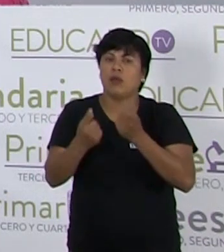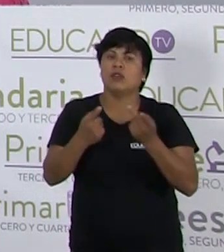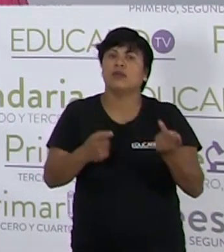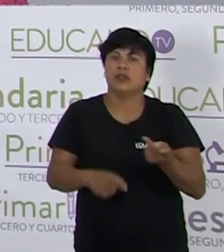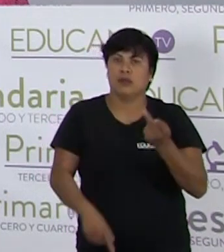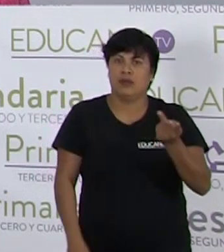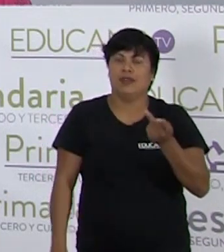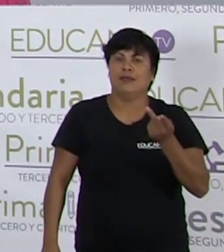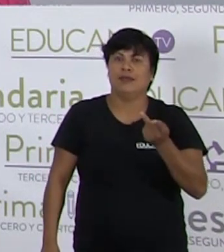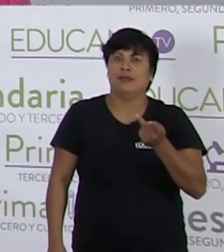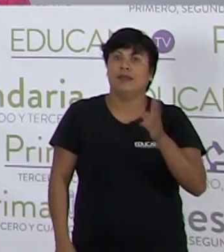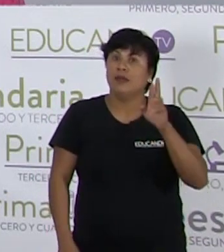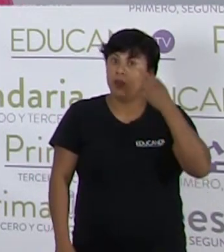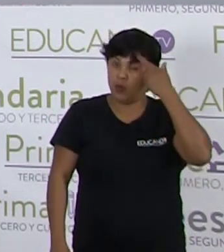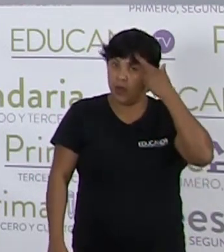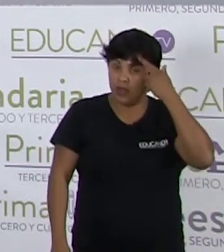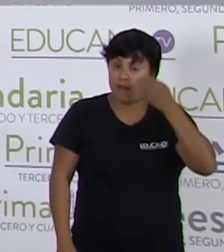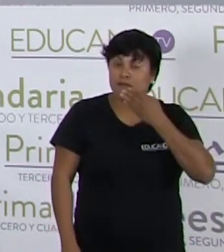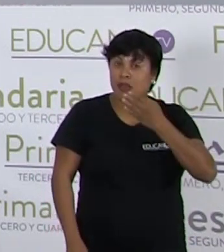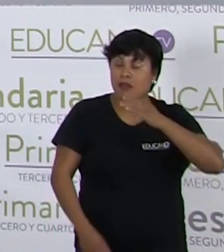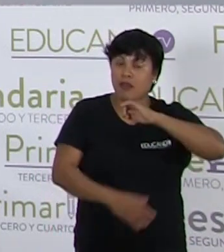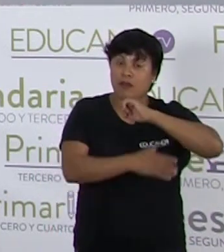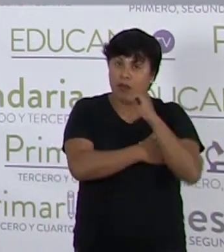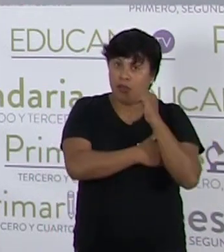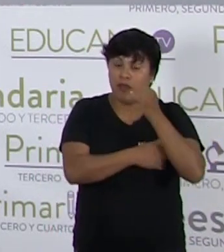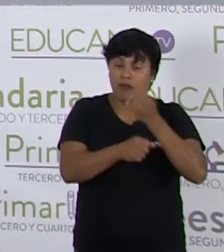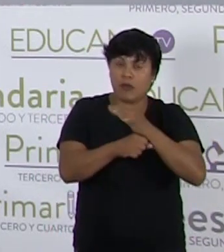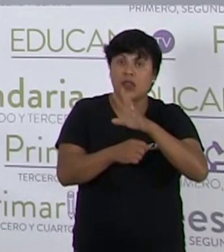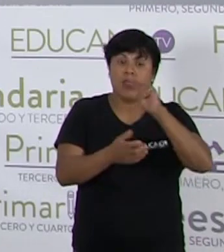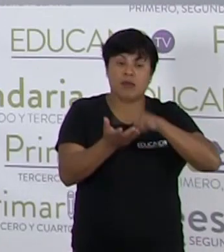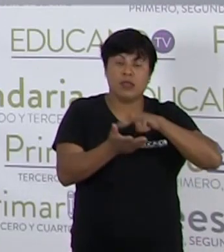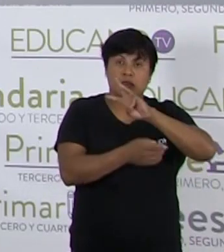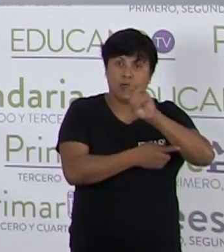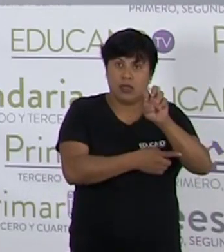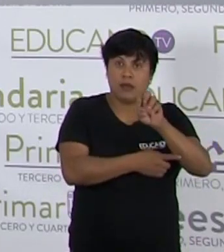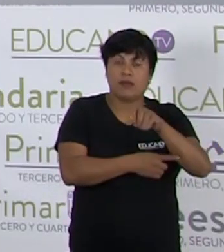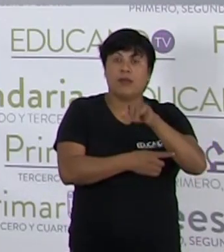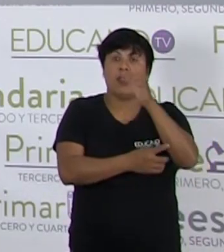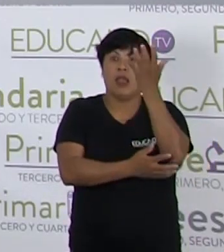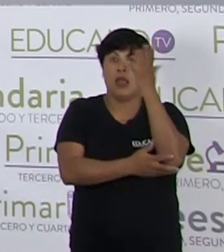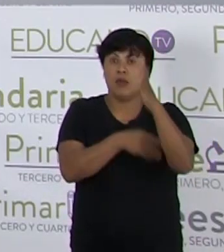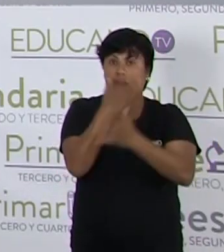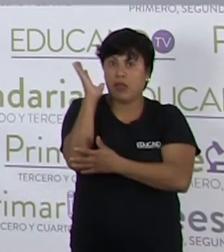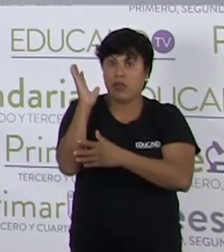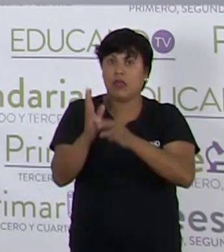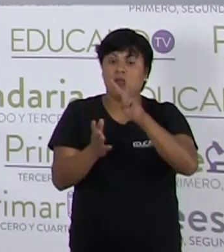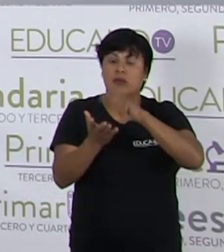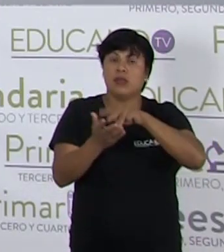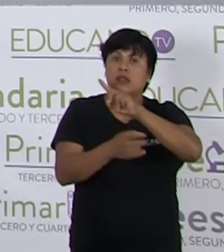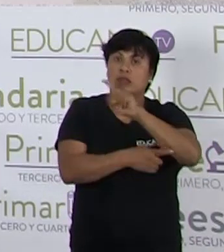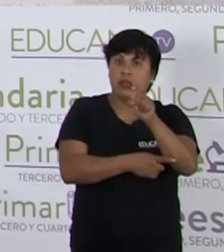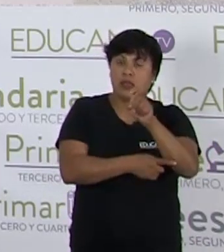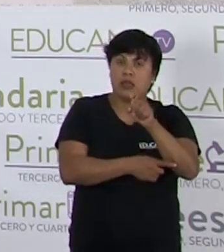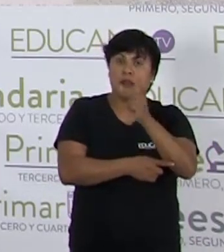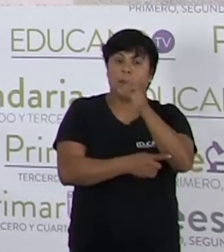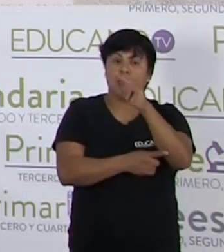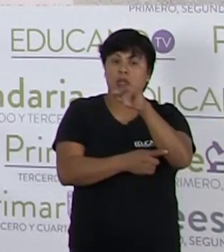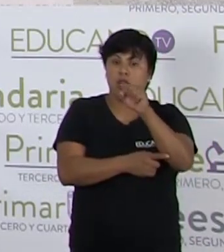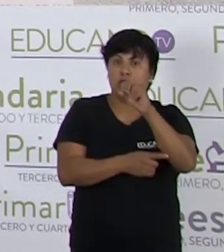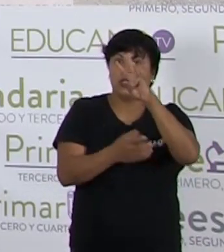preguntas. Grábate bien la información. Arcos 3,100, Arboledas 3,100,